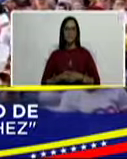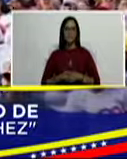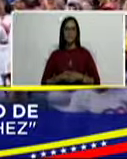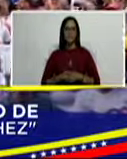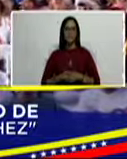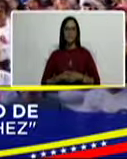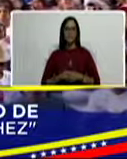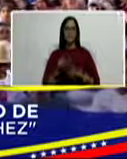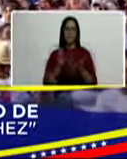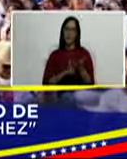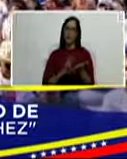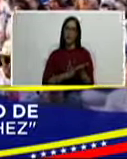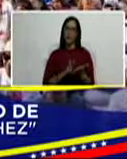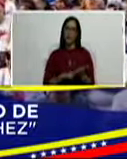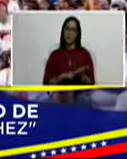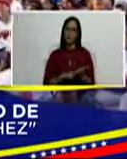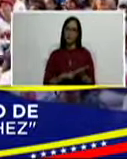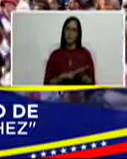Esa es la verdad.